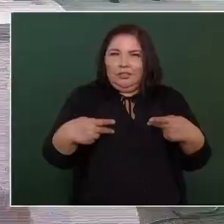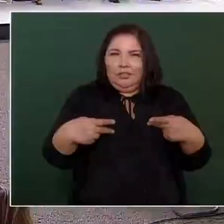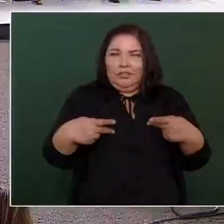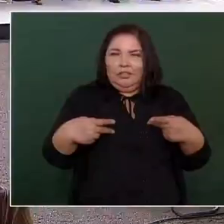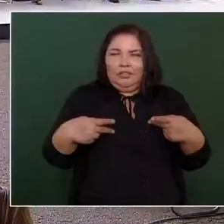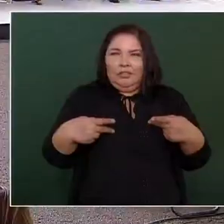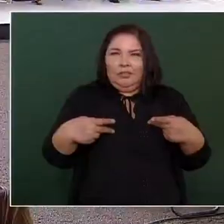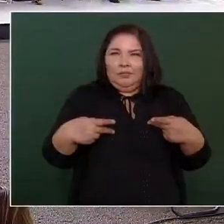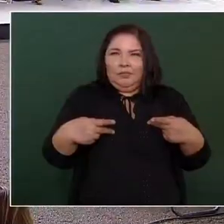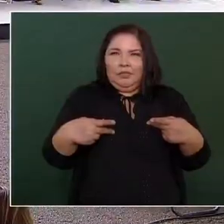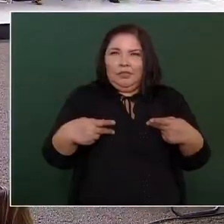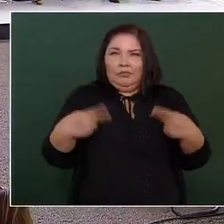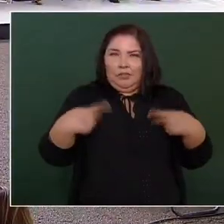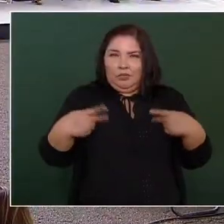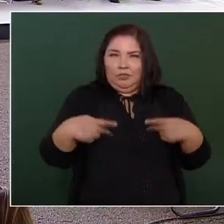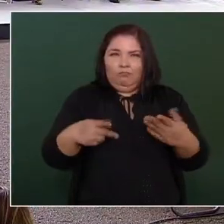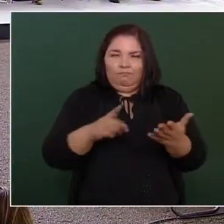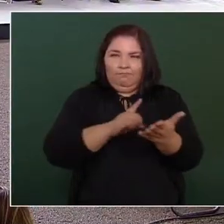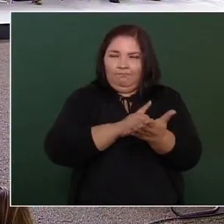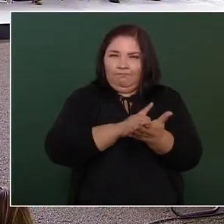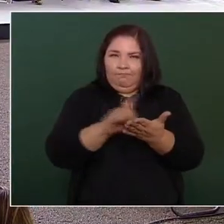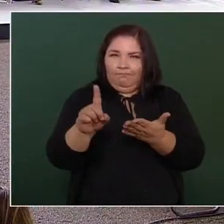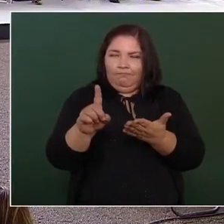que por derecho